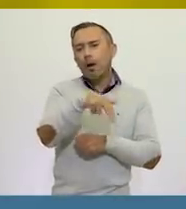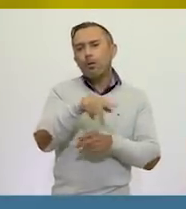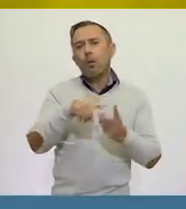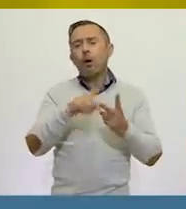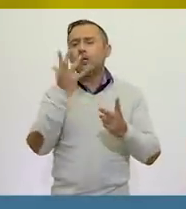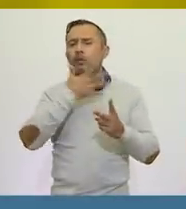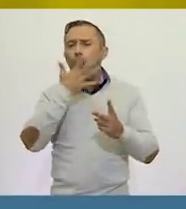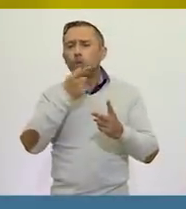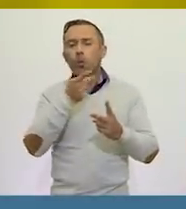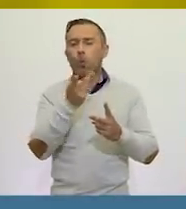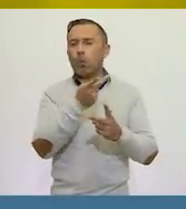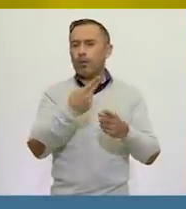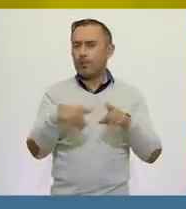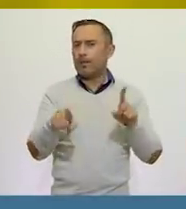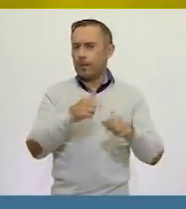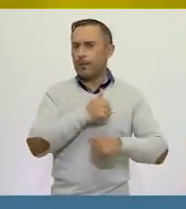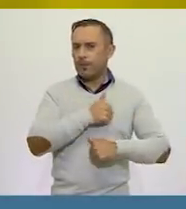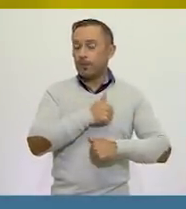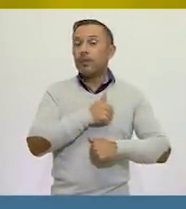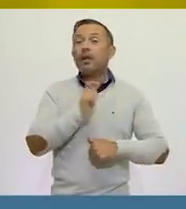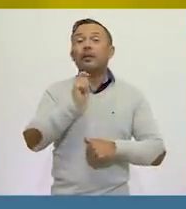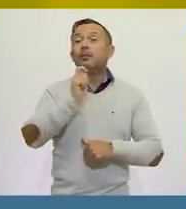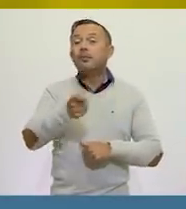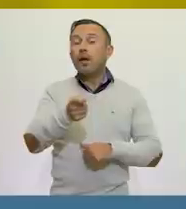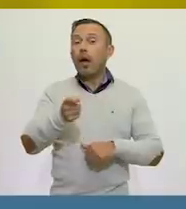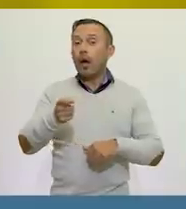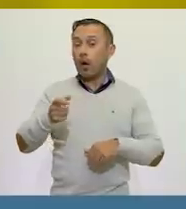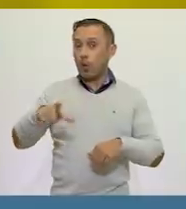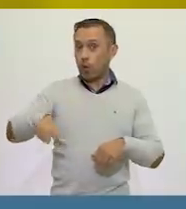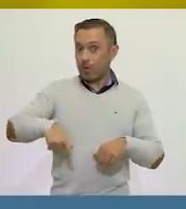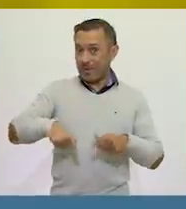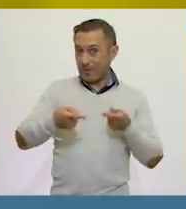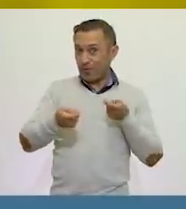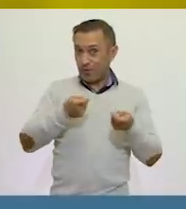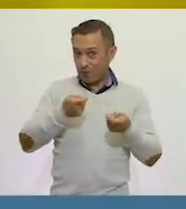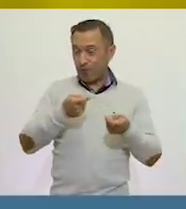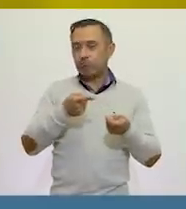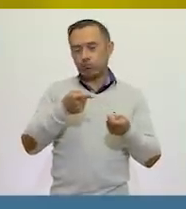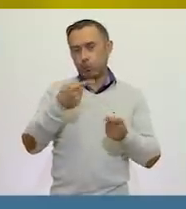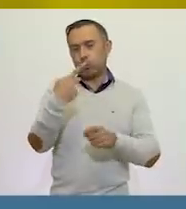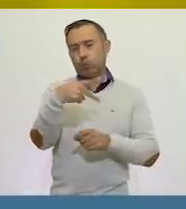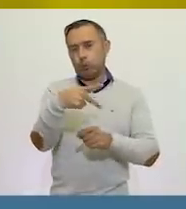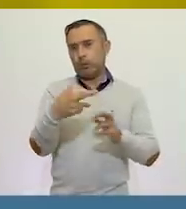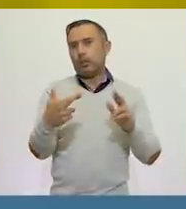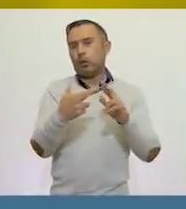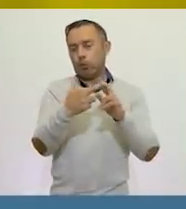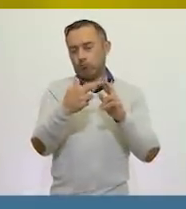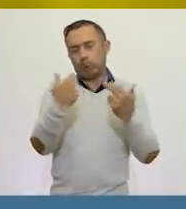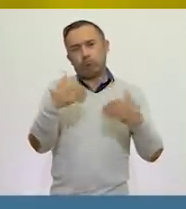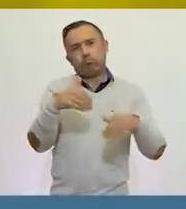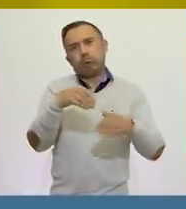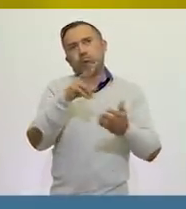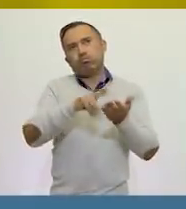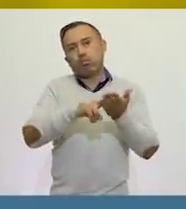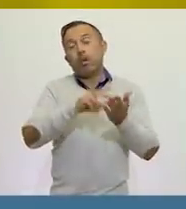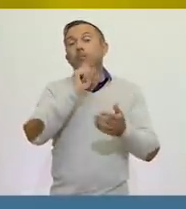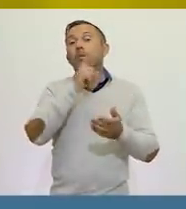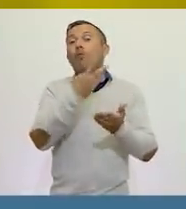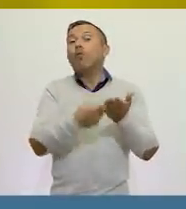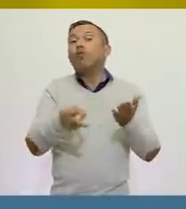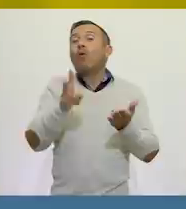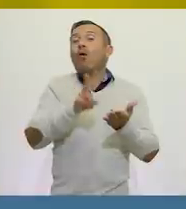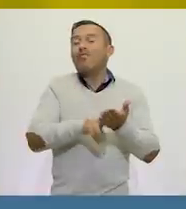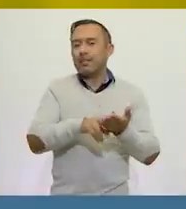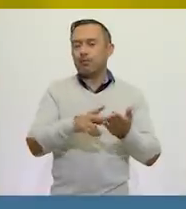teocracia militar. Es decir, que los gobernantes, además de ser importantes para su religión, eran los líderes militares y tenían